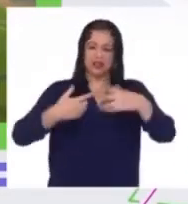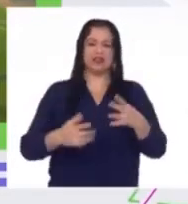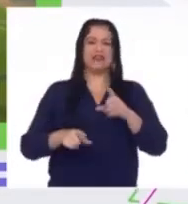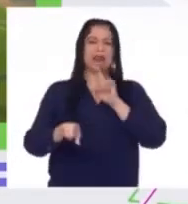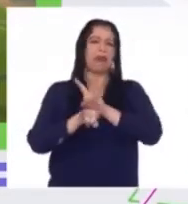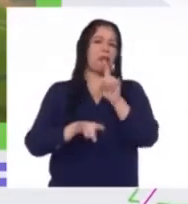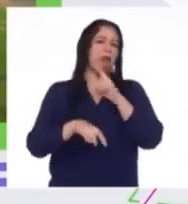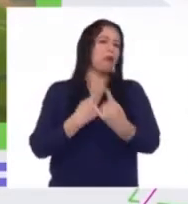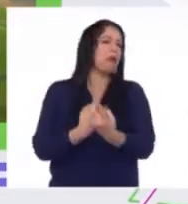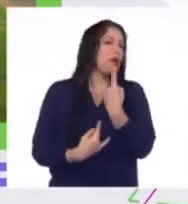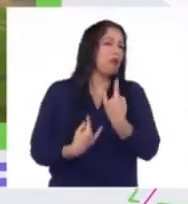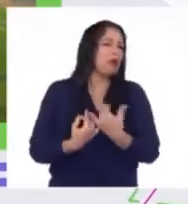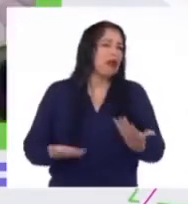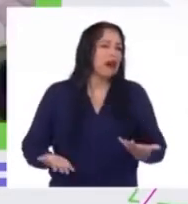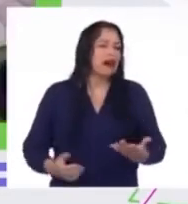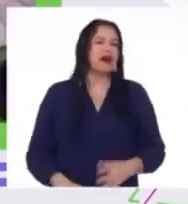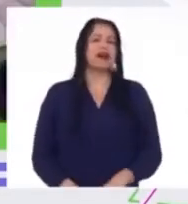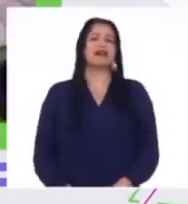Se burlan,